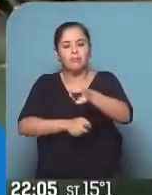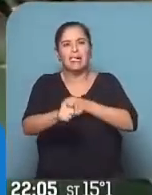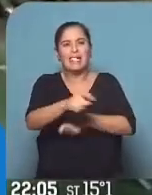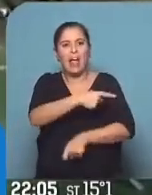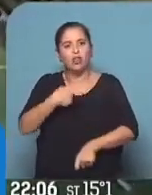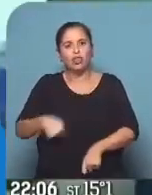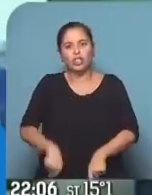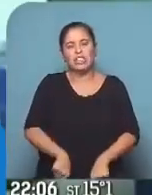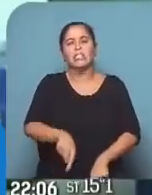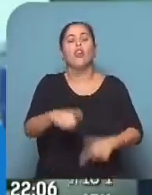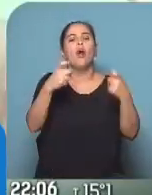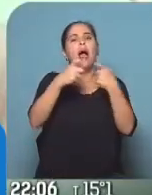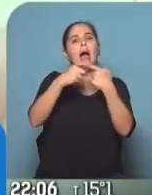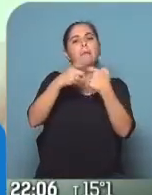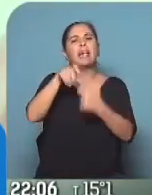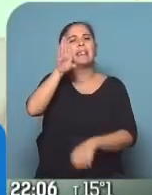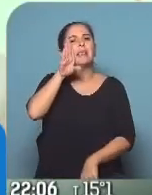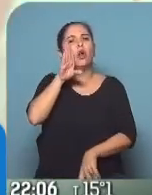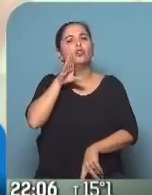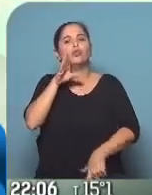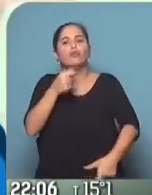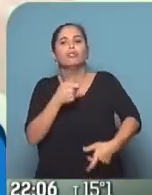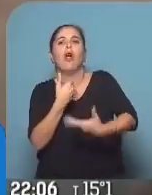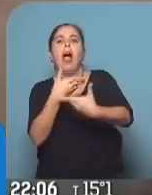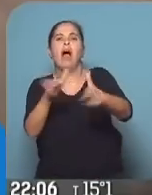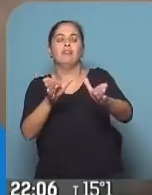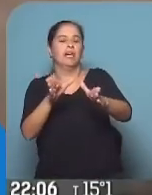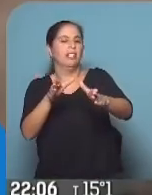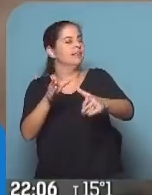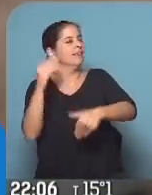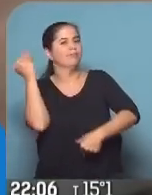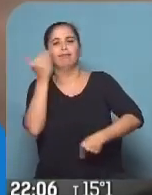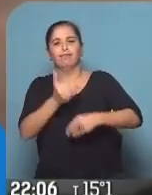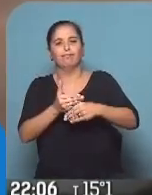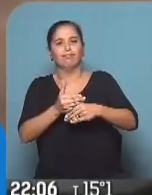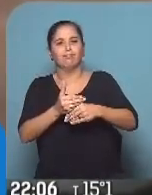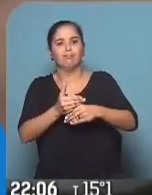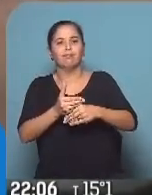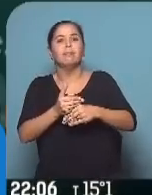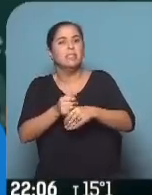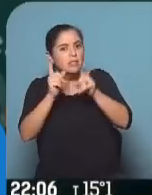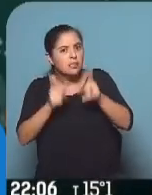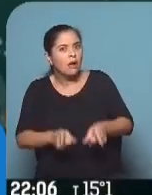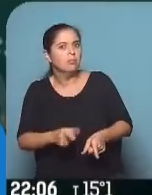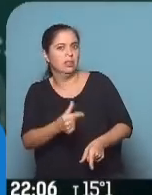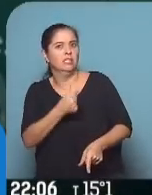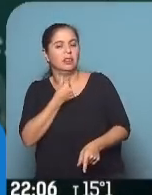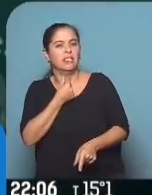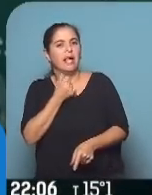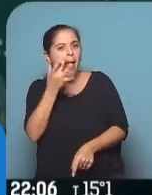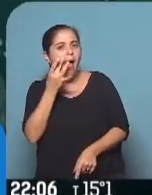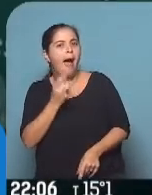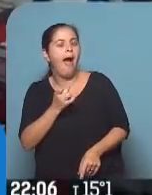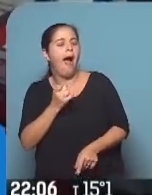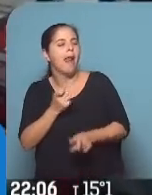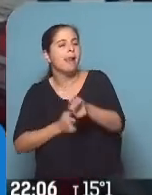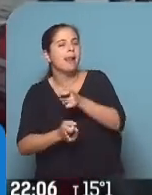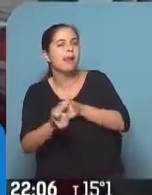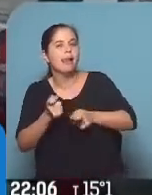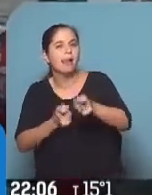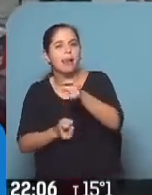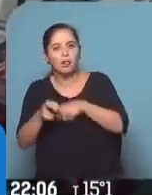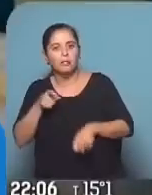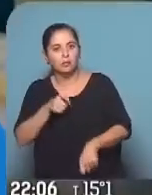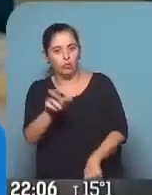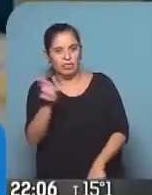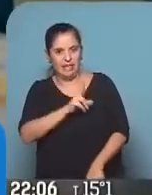empresas estadounidenses y control de la política monetaria para evitar perjudicar al dólar. Todo esto en nombre de una balanza